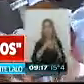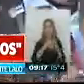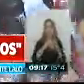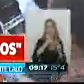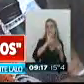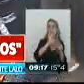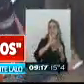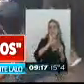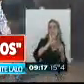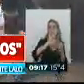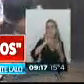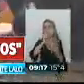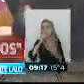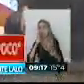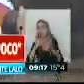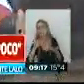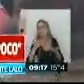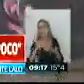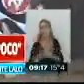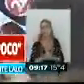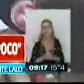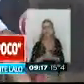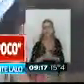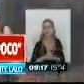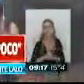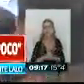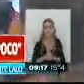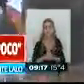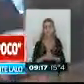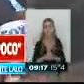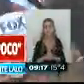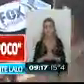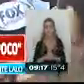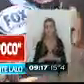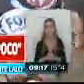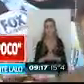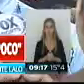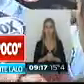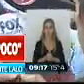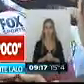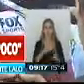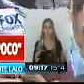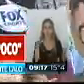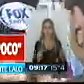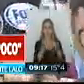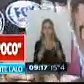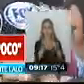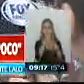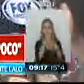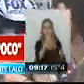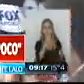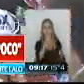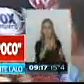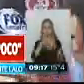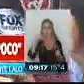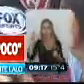sé. Chino, ¿qué te dijo de la olla? ¿Cómo? ¿Qué te dijo de la olla? No, bien trabajo, estuviste bien y